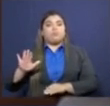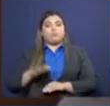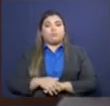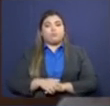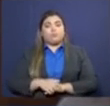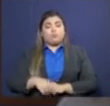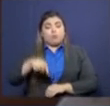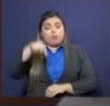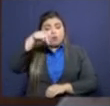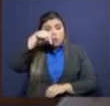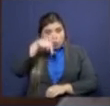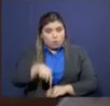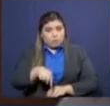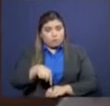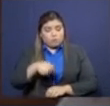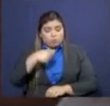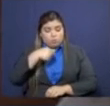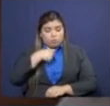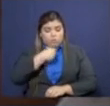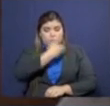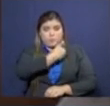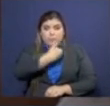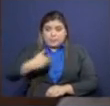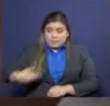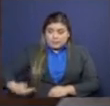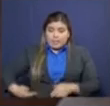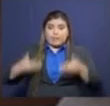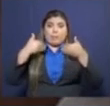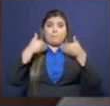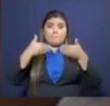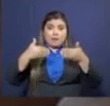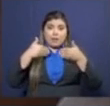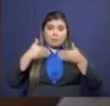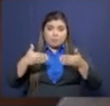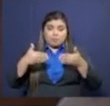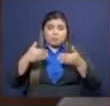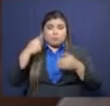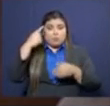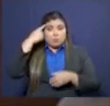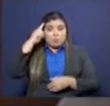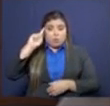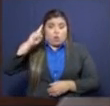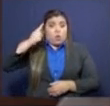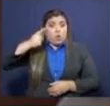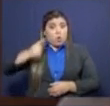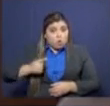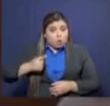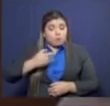hoy me corresponde como Presidente de la República y por mandato presidencial